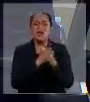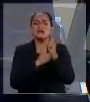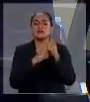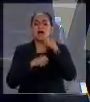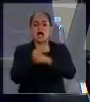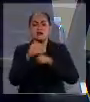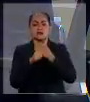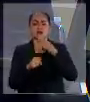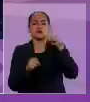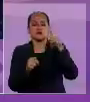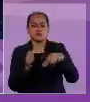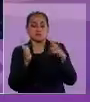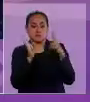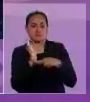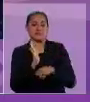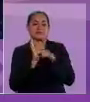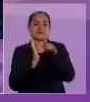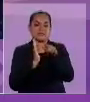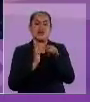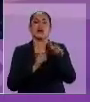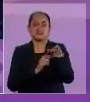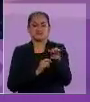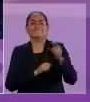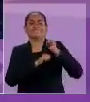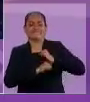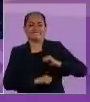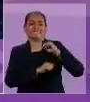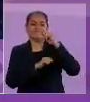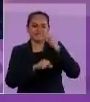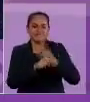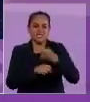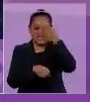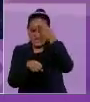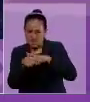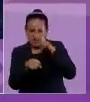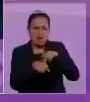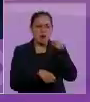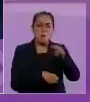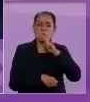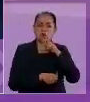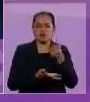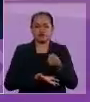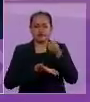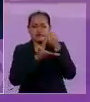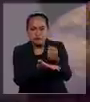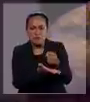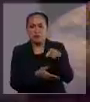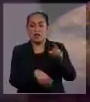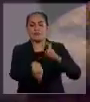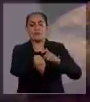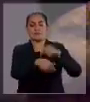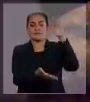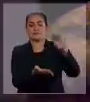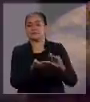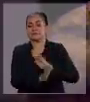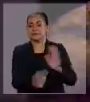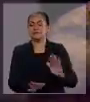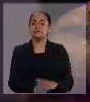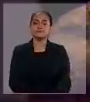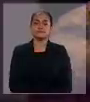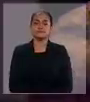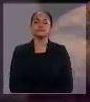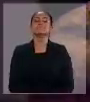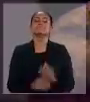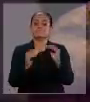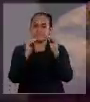2017. Ella va a estar a cargo del CONACYT a punto de que gracias, el sistema... Candidato. Se le acabó el tiempo, candidato. Candidato José Antonio Meade,